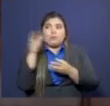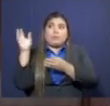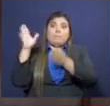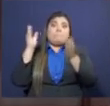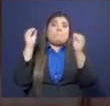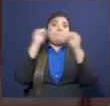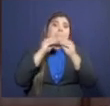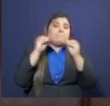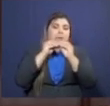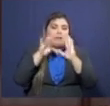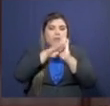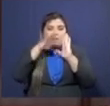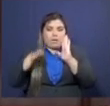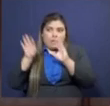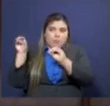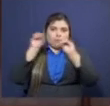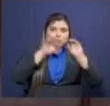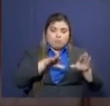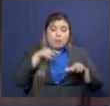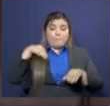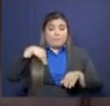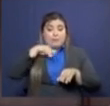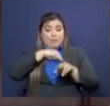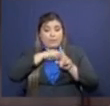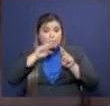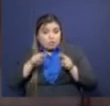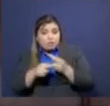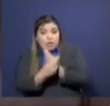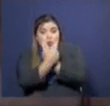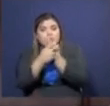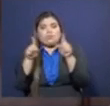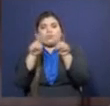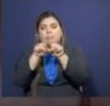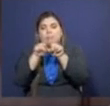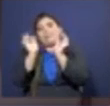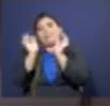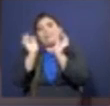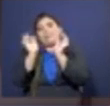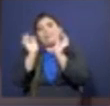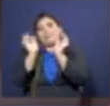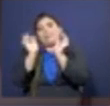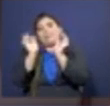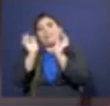del Ministerio de Salud como la Caja del Seguro Social, Y